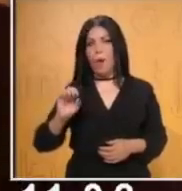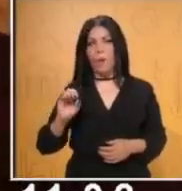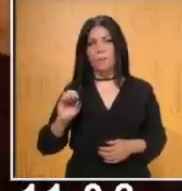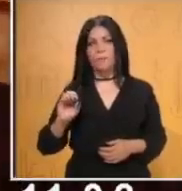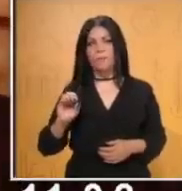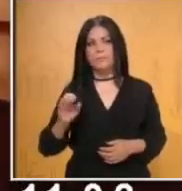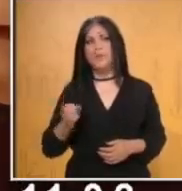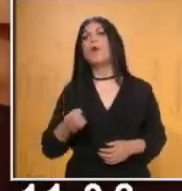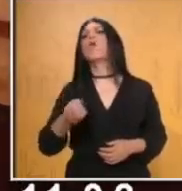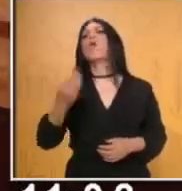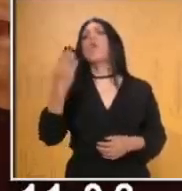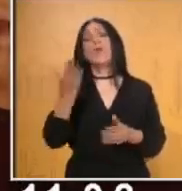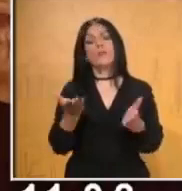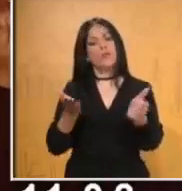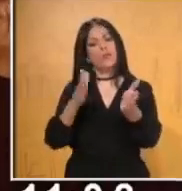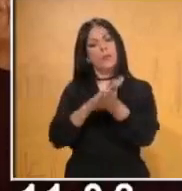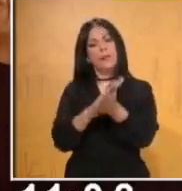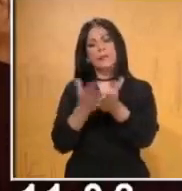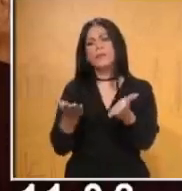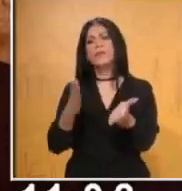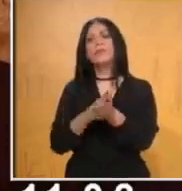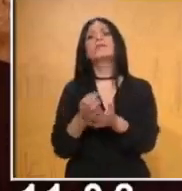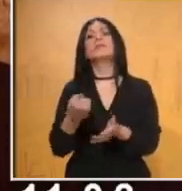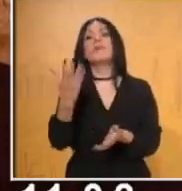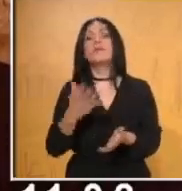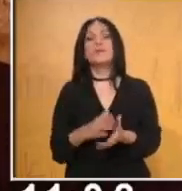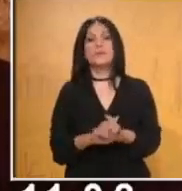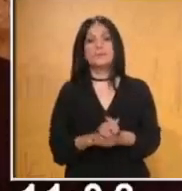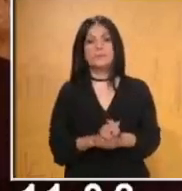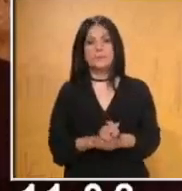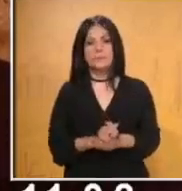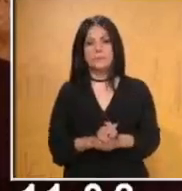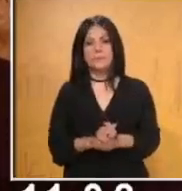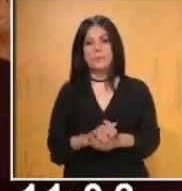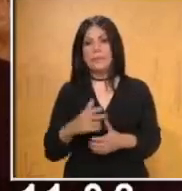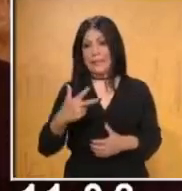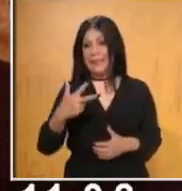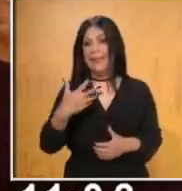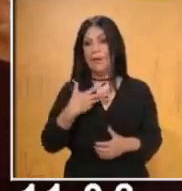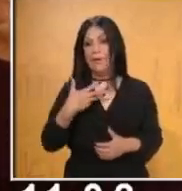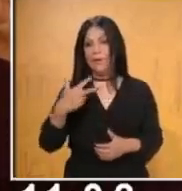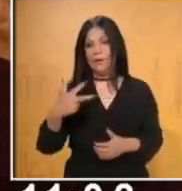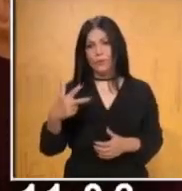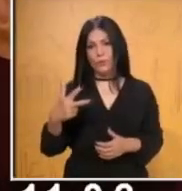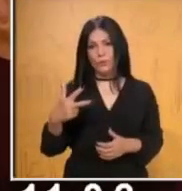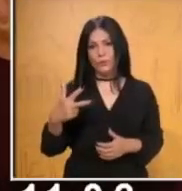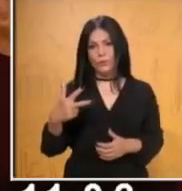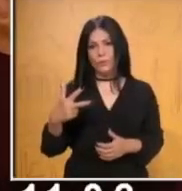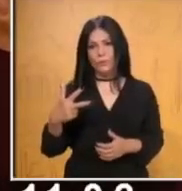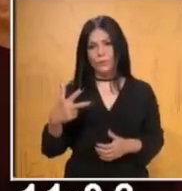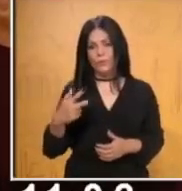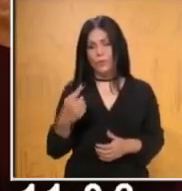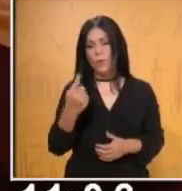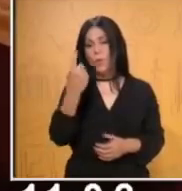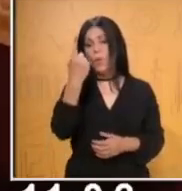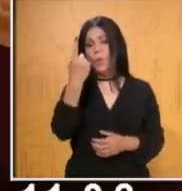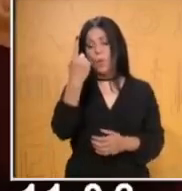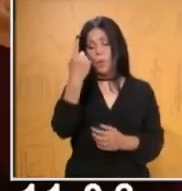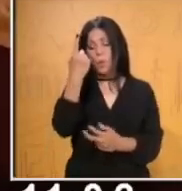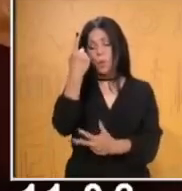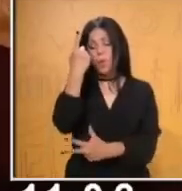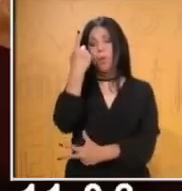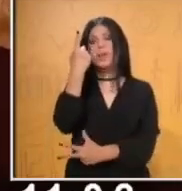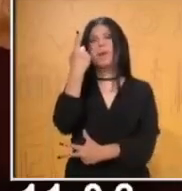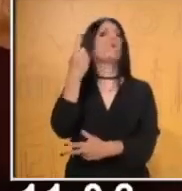total con el último doblez que hizo el maestro? Tenemos 8. Entonces, ¿un octavo a cuántos